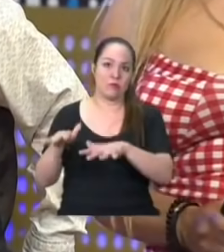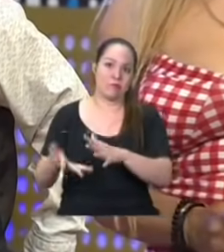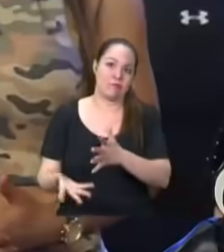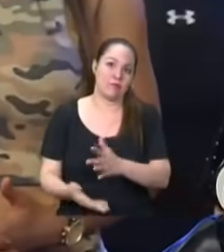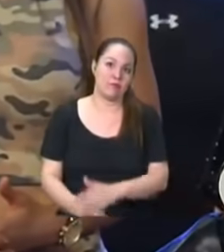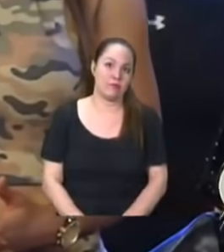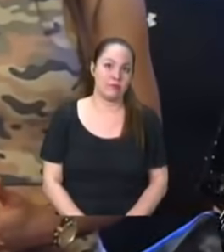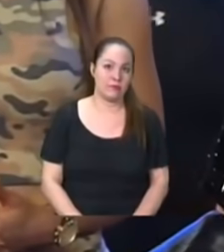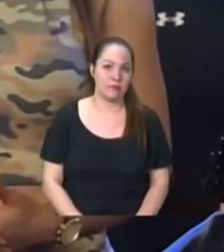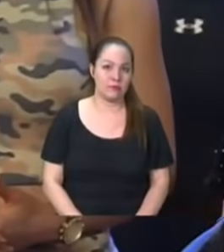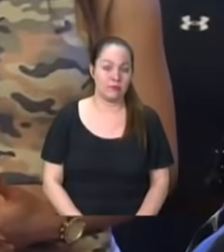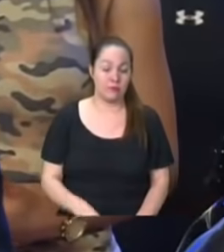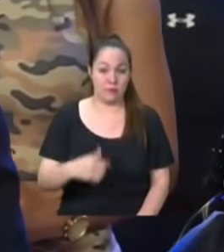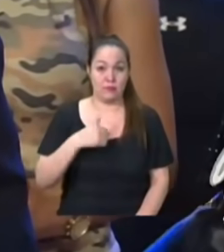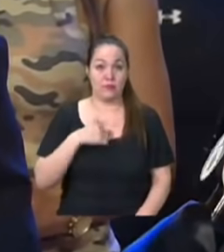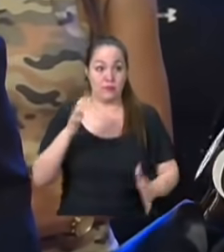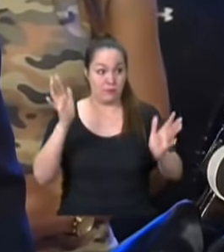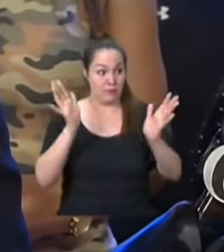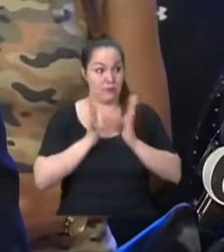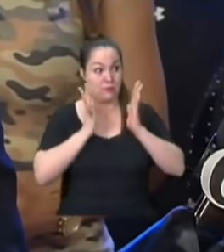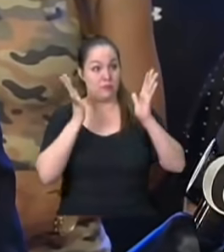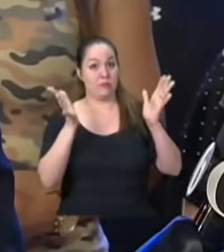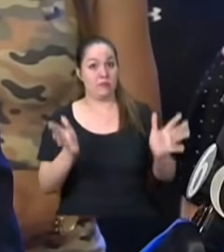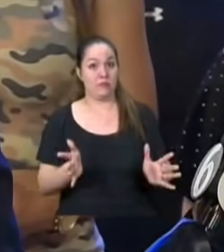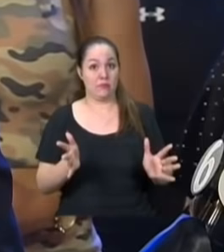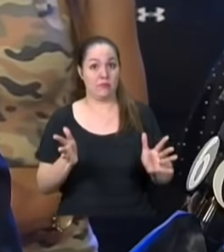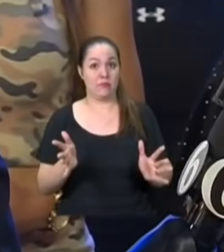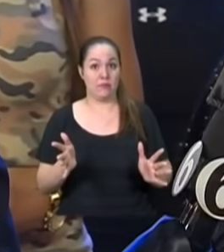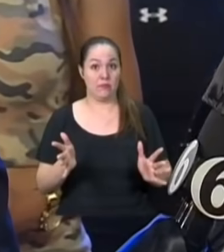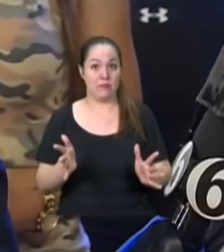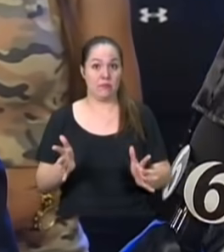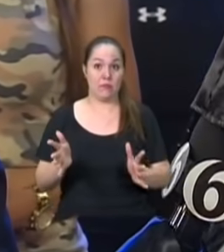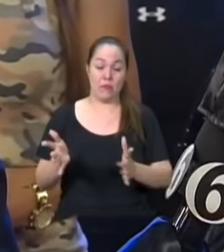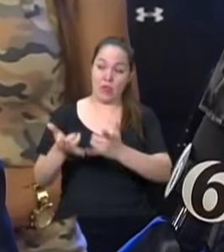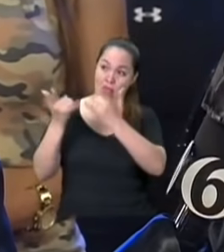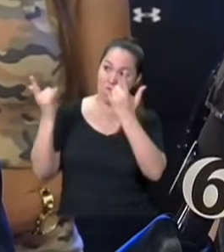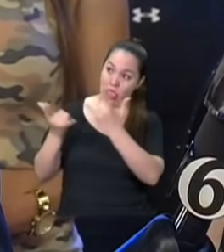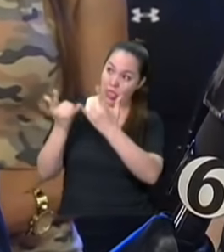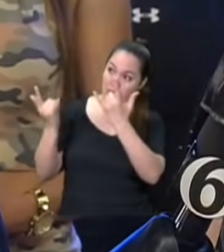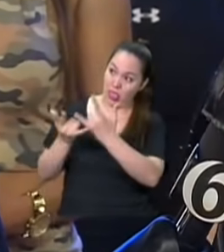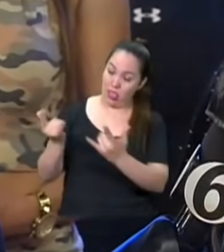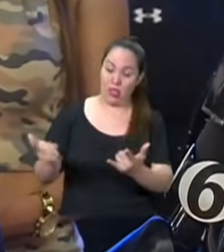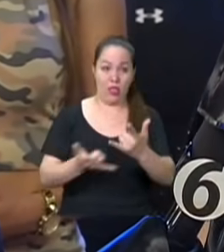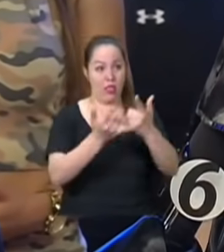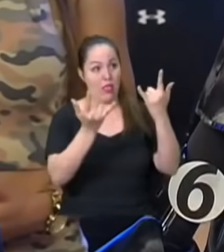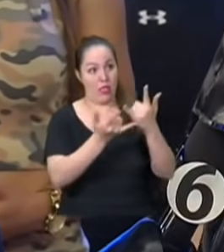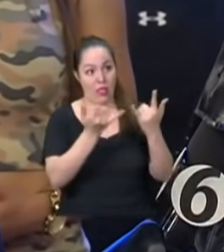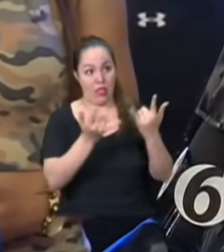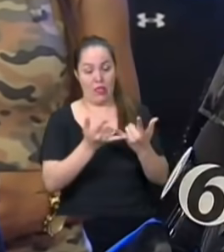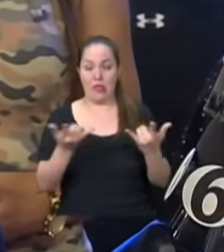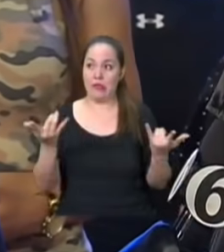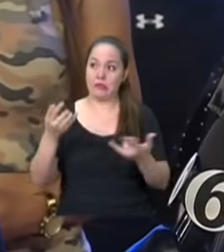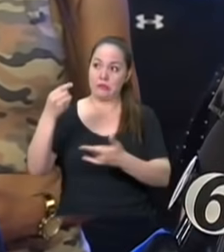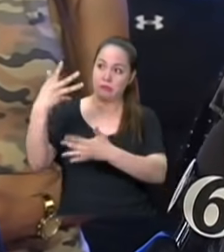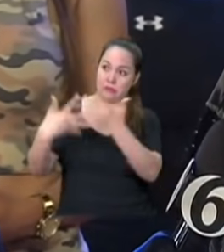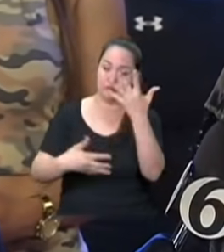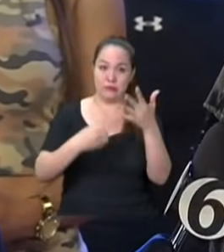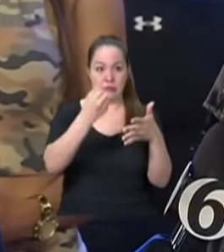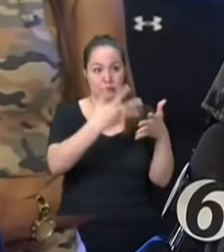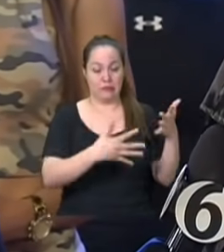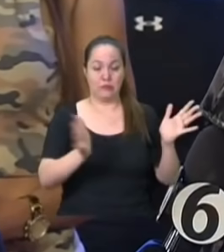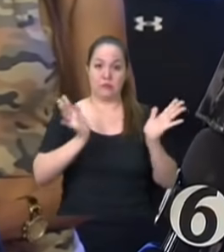De verdad que estoy sorprendido por las historias que se escriben esta noche en este programa. Hay muchas cosas que tengo que